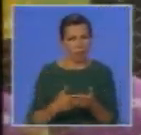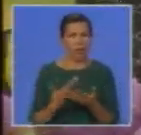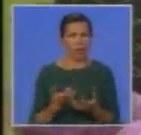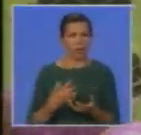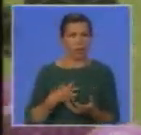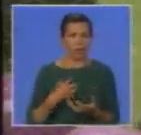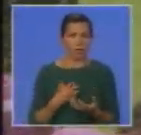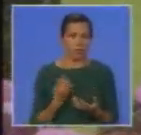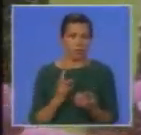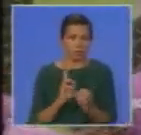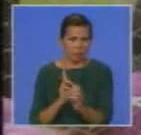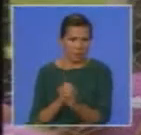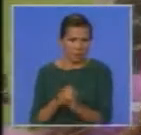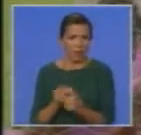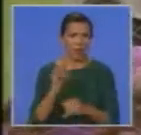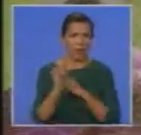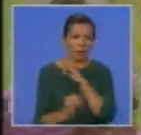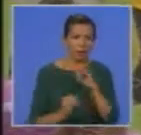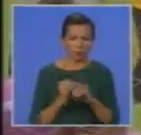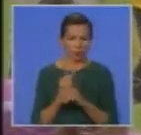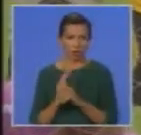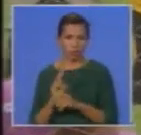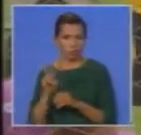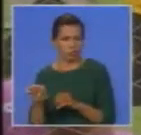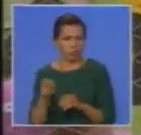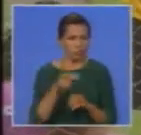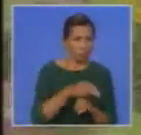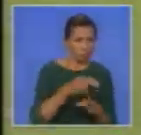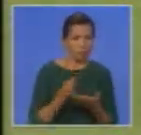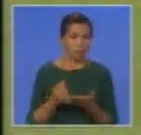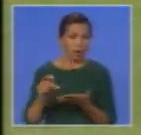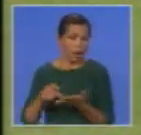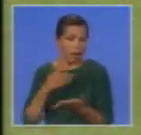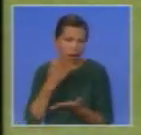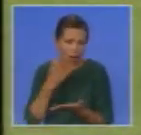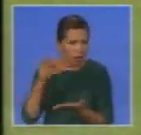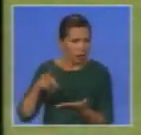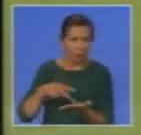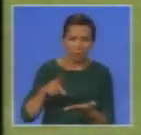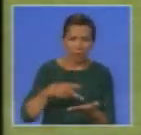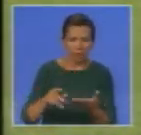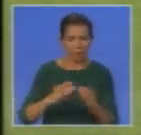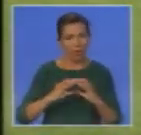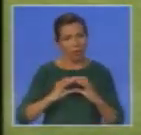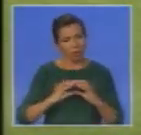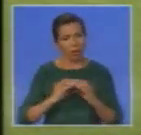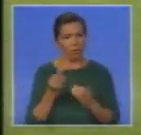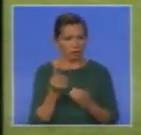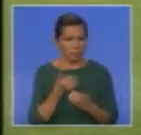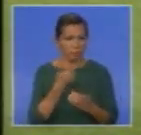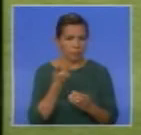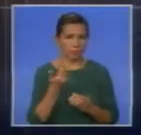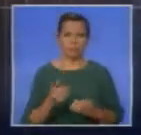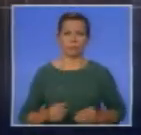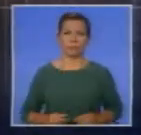torneos internacionales para paliar en algo la grave crisis económica. Héctor Córdoba, 24